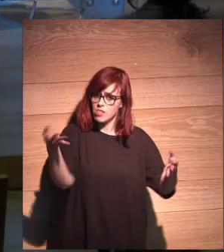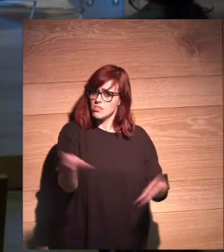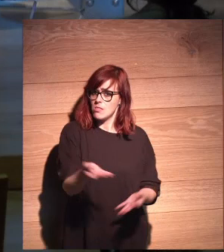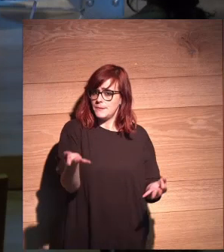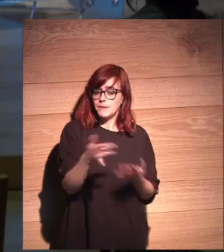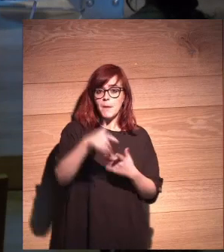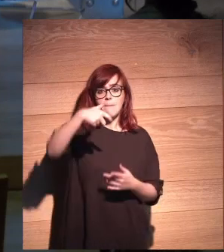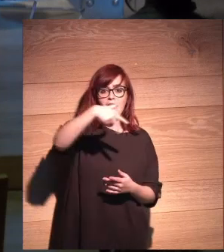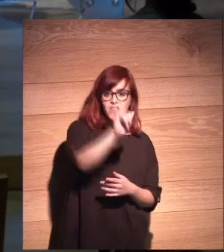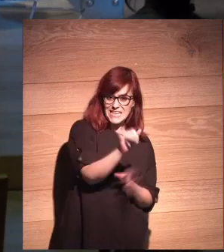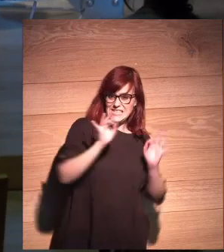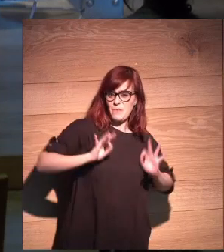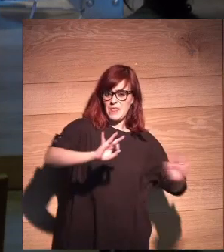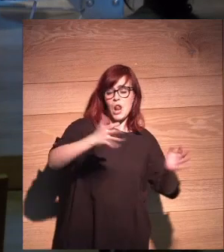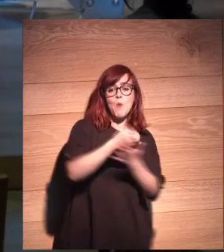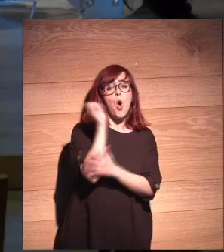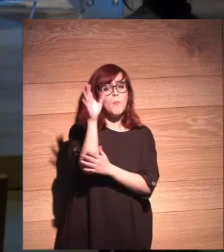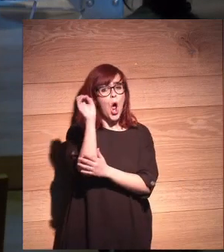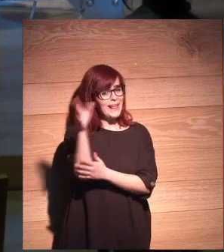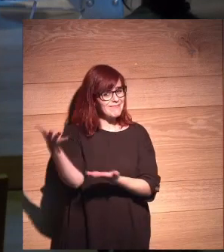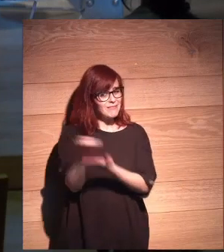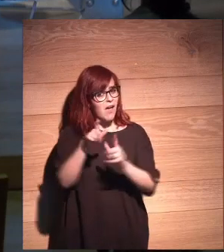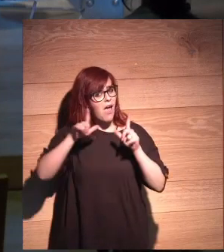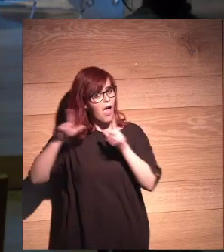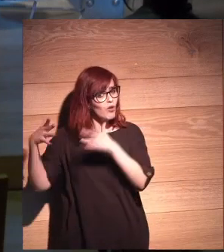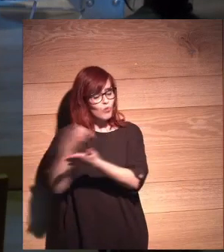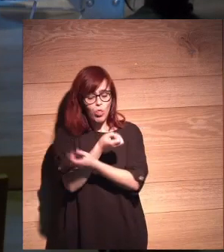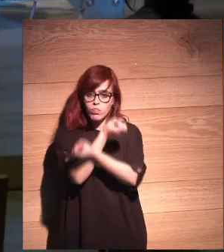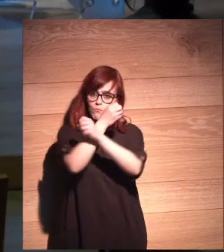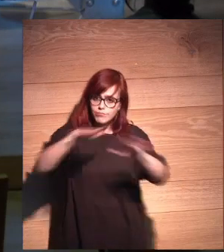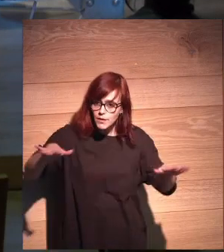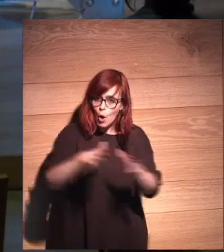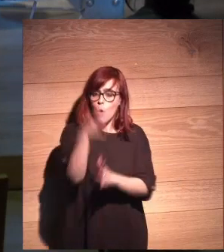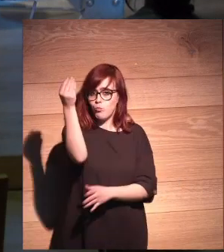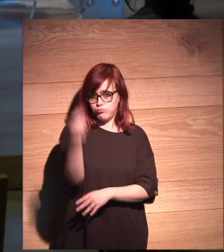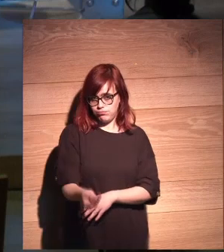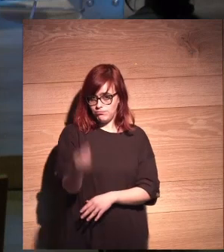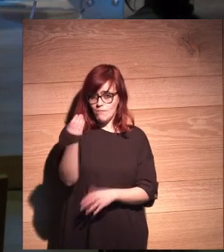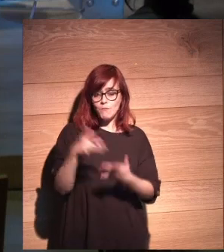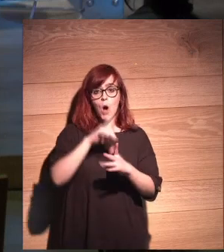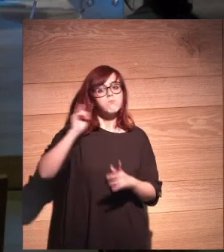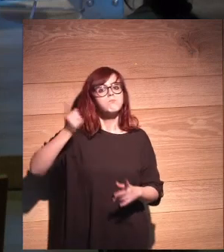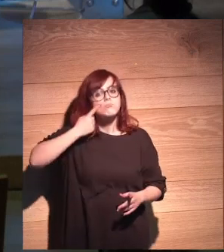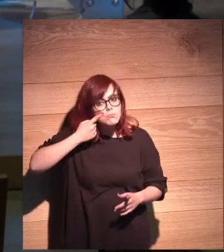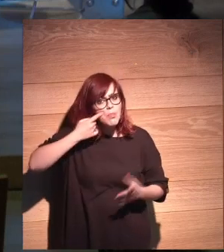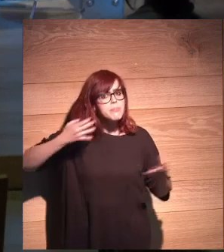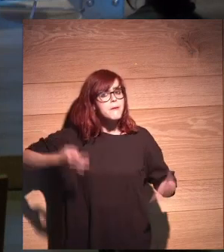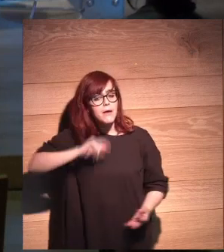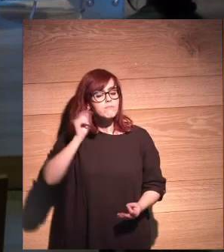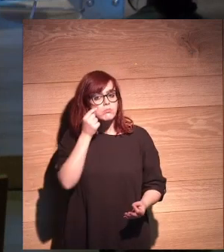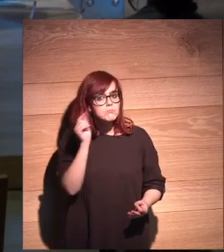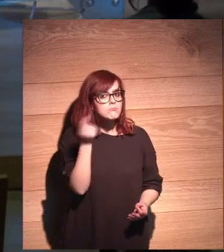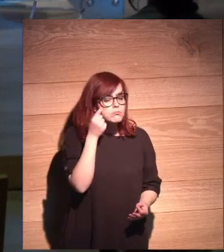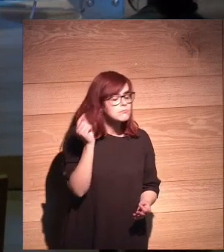dicho Mavi, especialmente, y todos los ponentes, porque sería buenísimo que se enterasen de una vez, ¿de